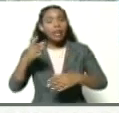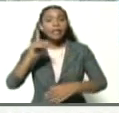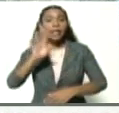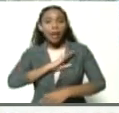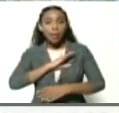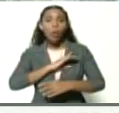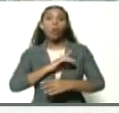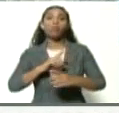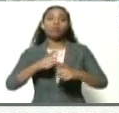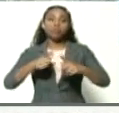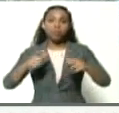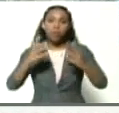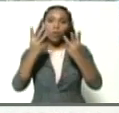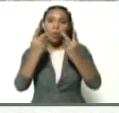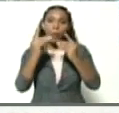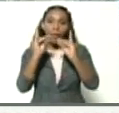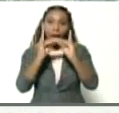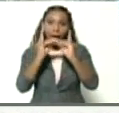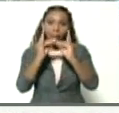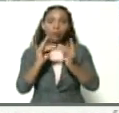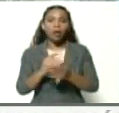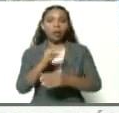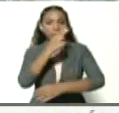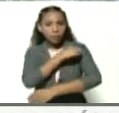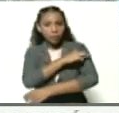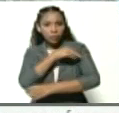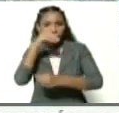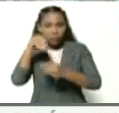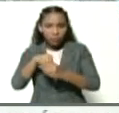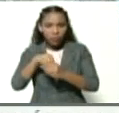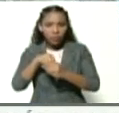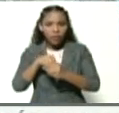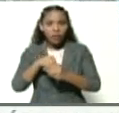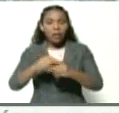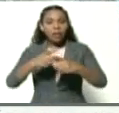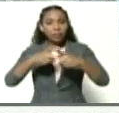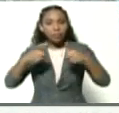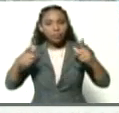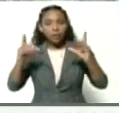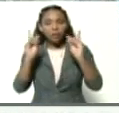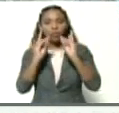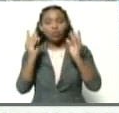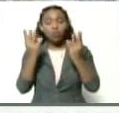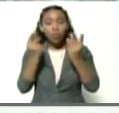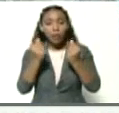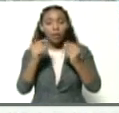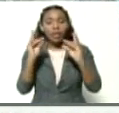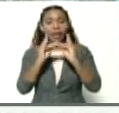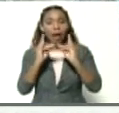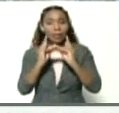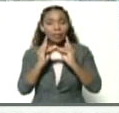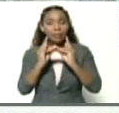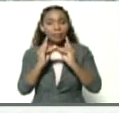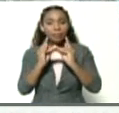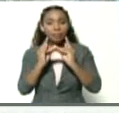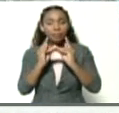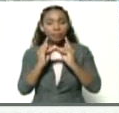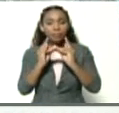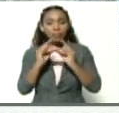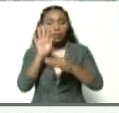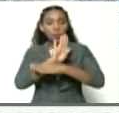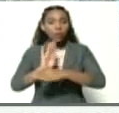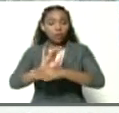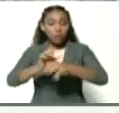seguir creciendo en número de camas hospitalarias, tenemos que seguir creciendo en número de camas de